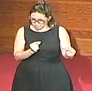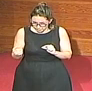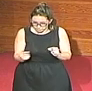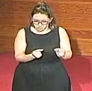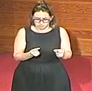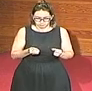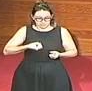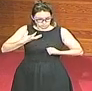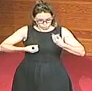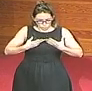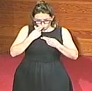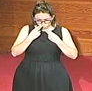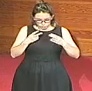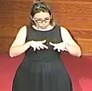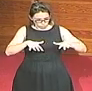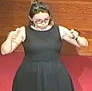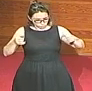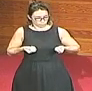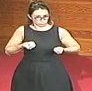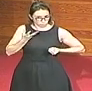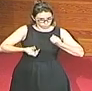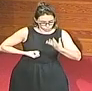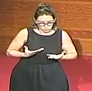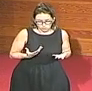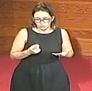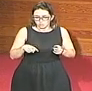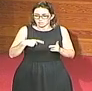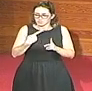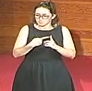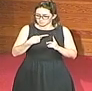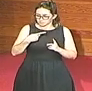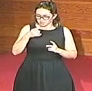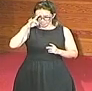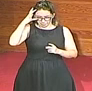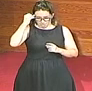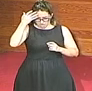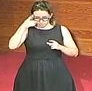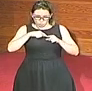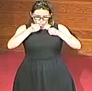poder expresarse en público y a poder establecer una jerarquía de ideas y a